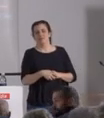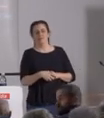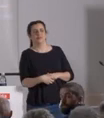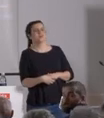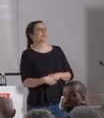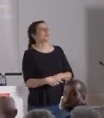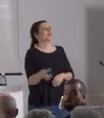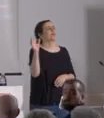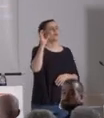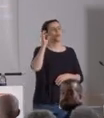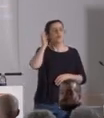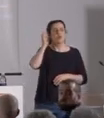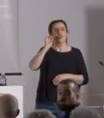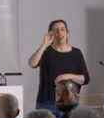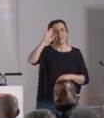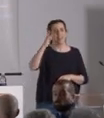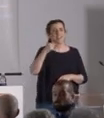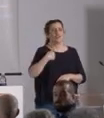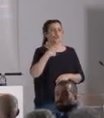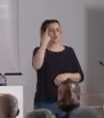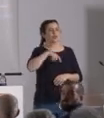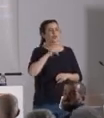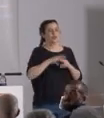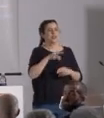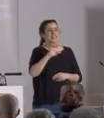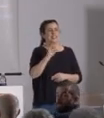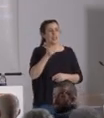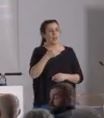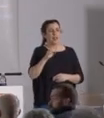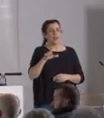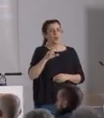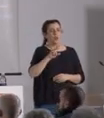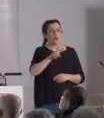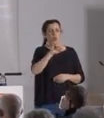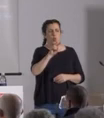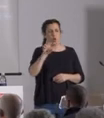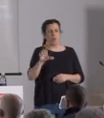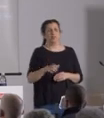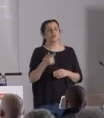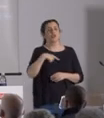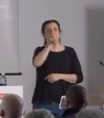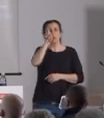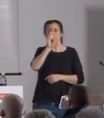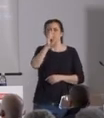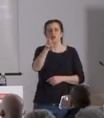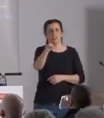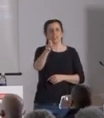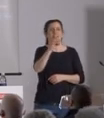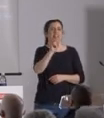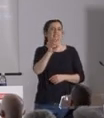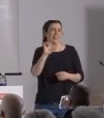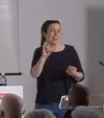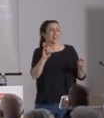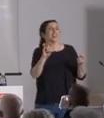Hola, gracias. Soy Isabel Izcue y quería preguntarle en principio a David y si no a